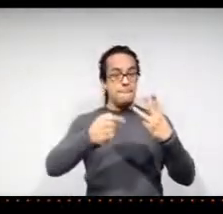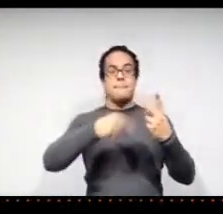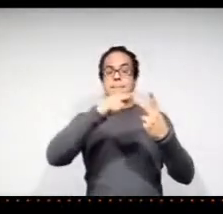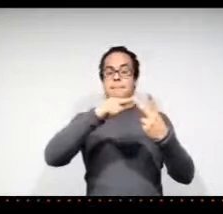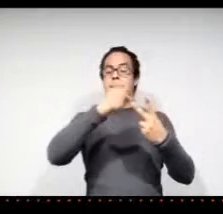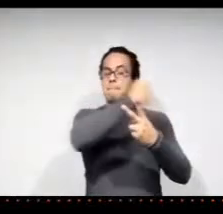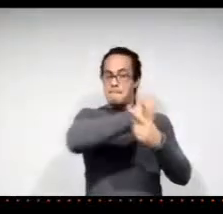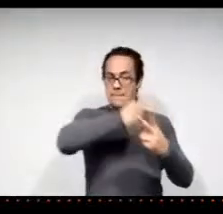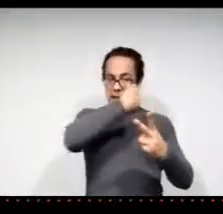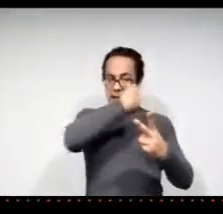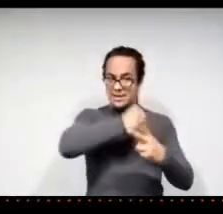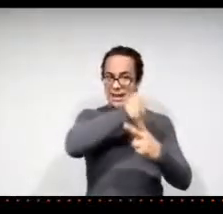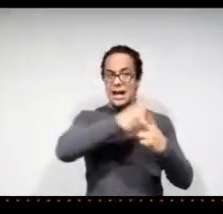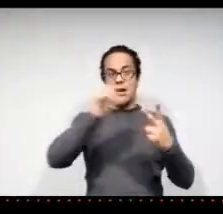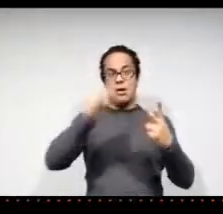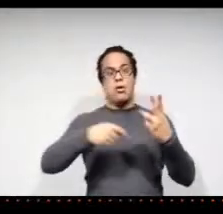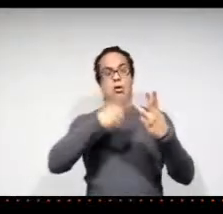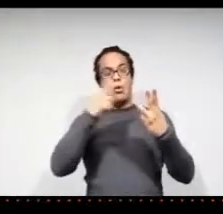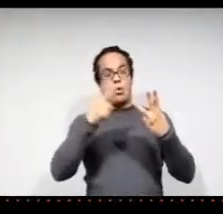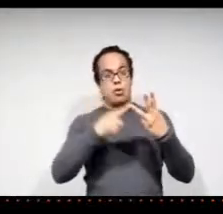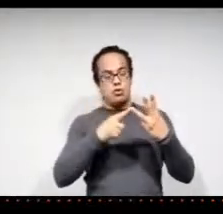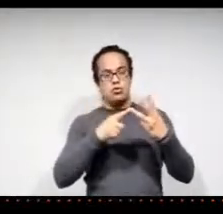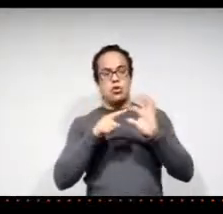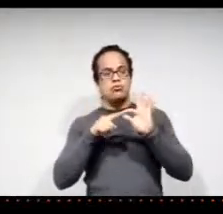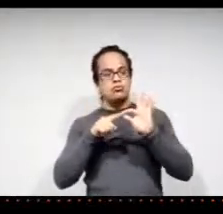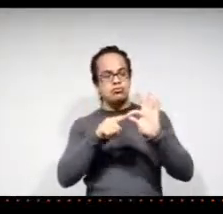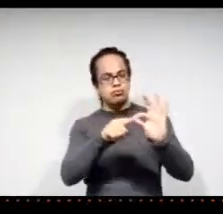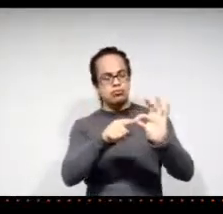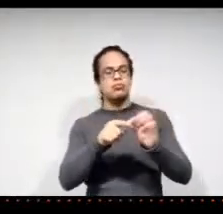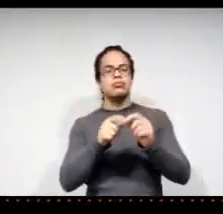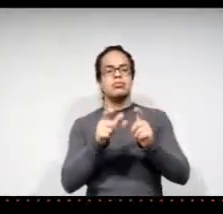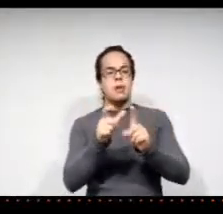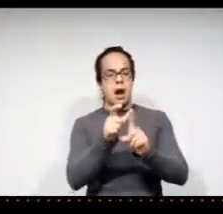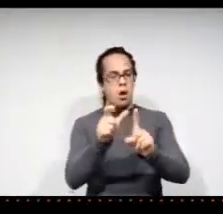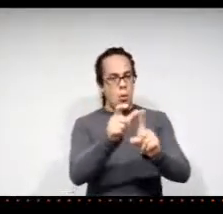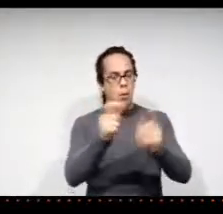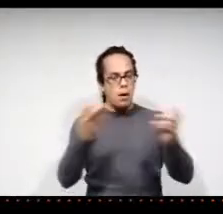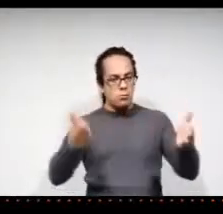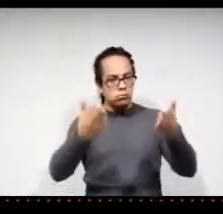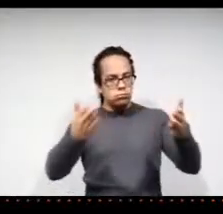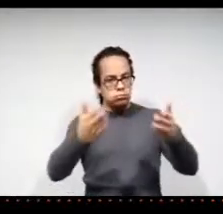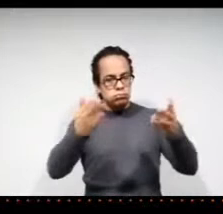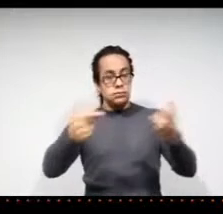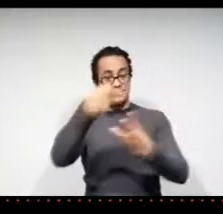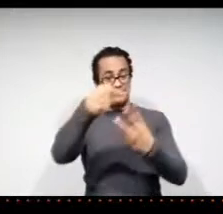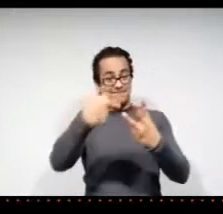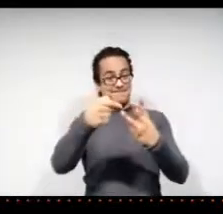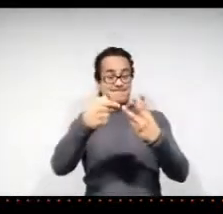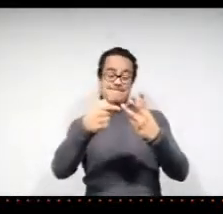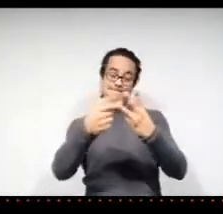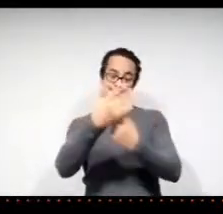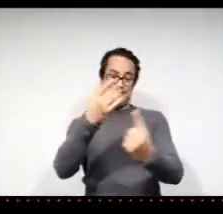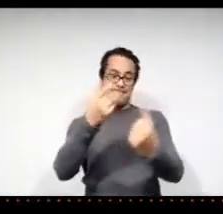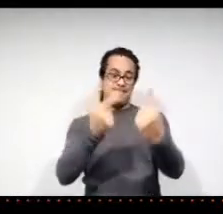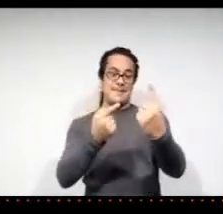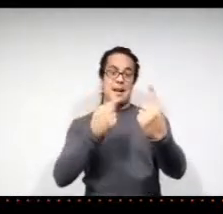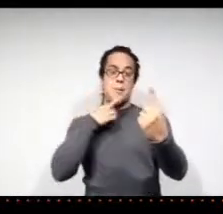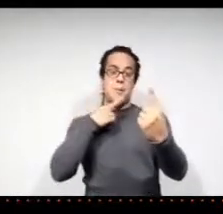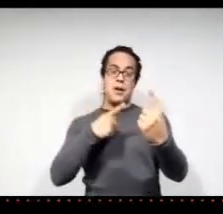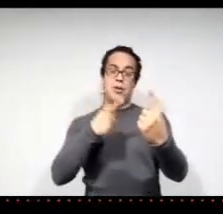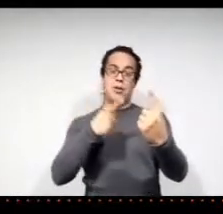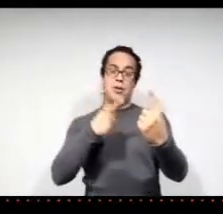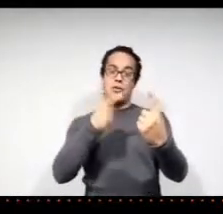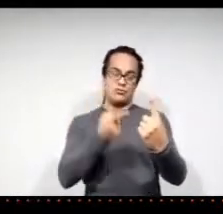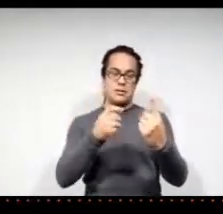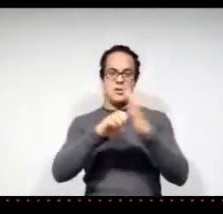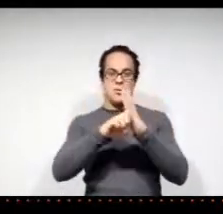la redundancia, del acompañamiento. O sea, que alguien, como bien comentaba Pepe, que tuvieron una serie de buddies, creo